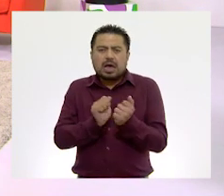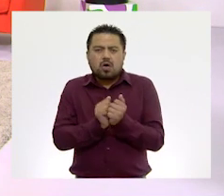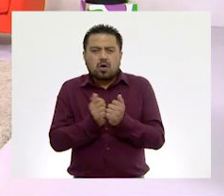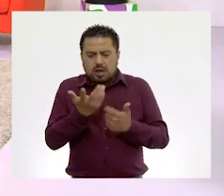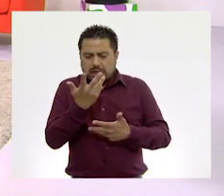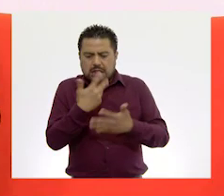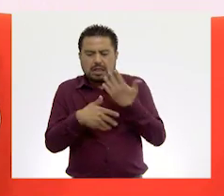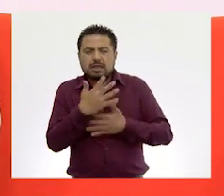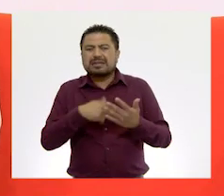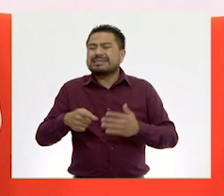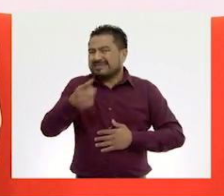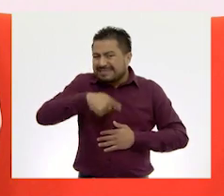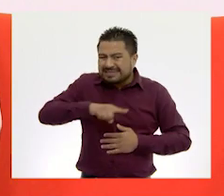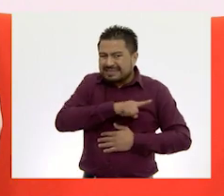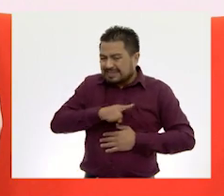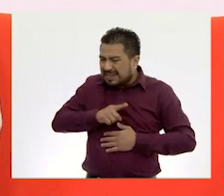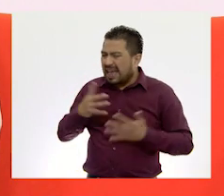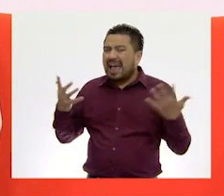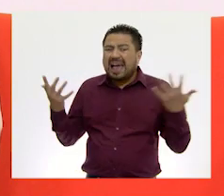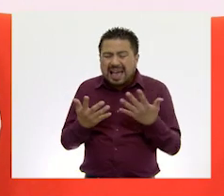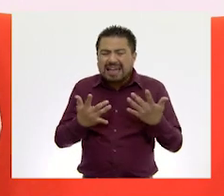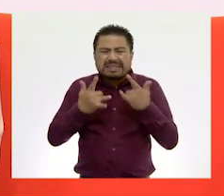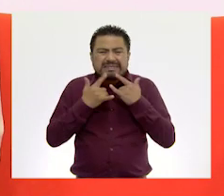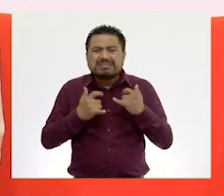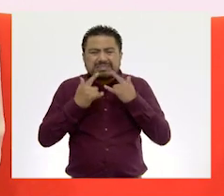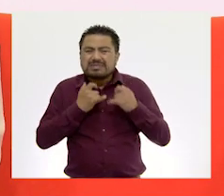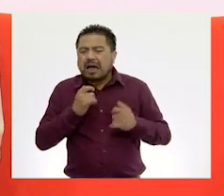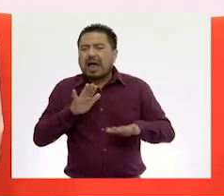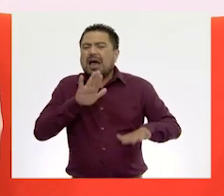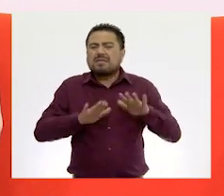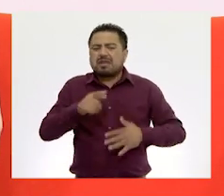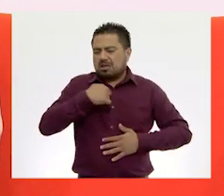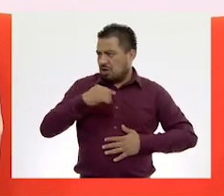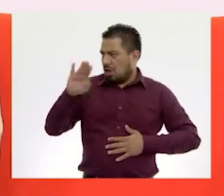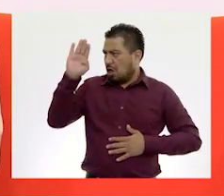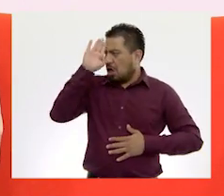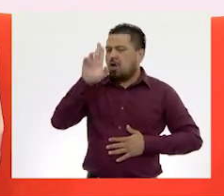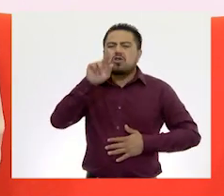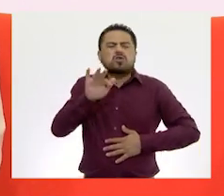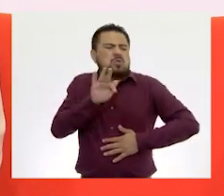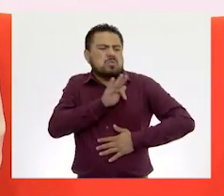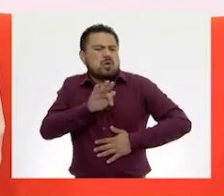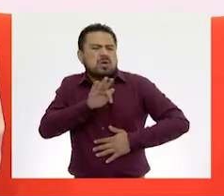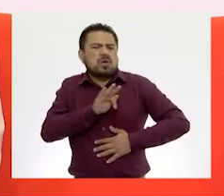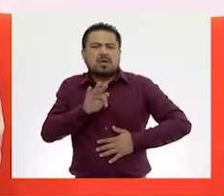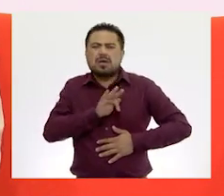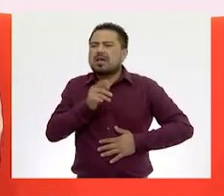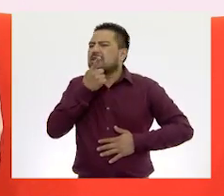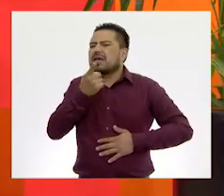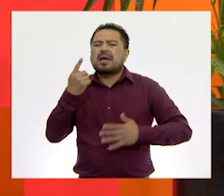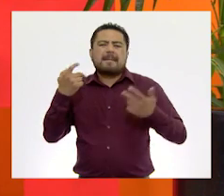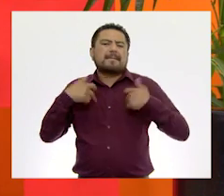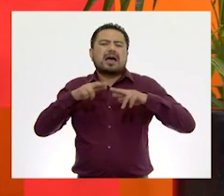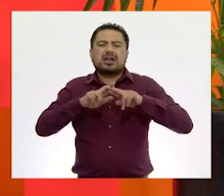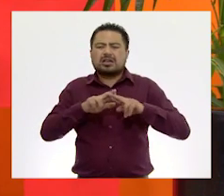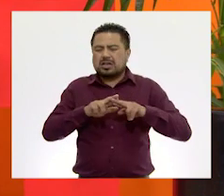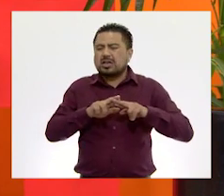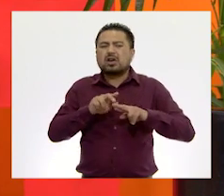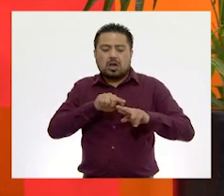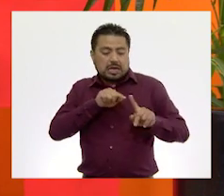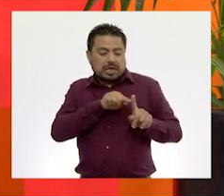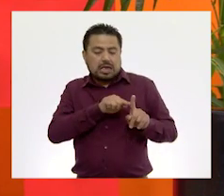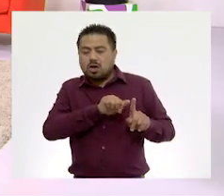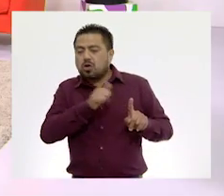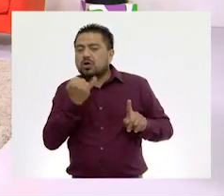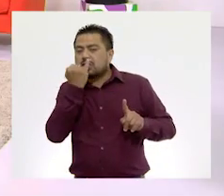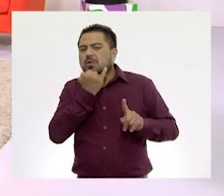señas? Pues que lo hagan, que lo intenten. A veces pensamos que no podemos. Si bien dijo la maestra, es otro idioma. Somos capaces